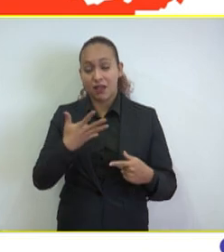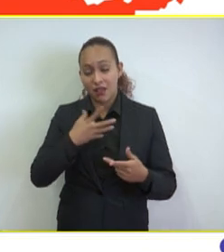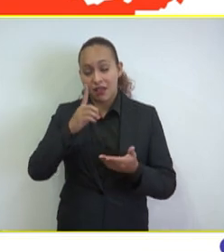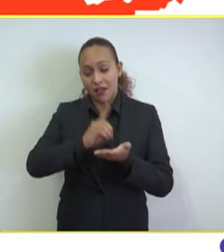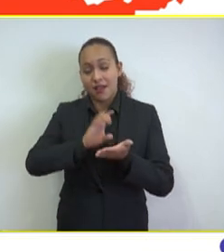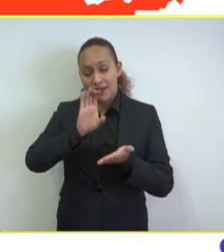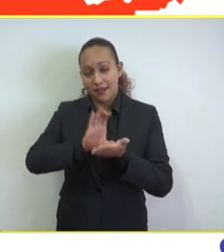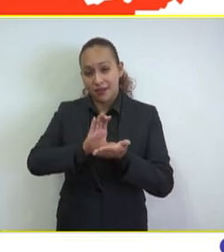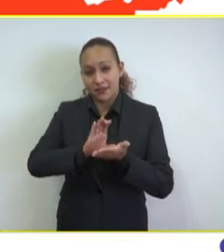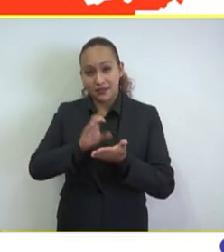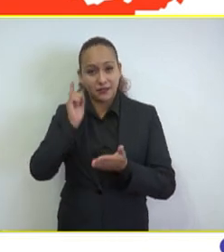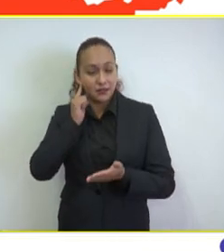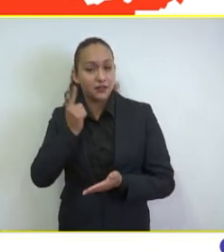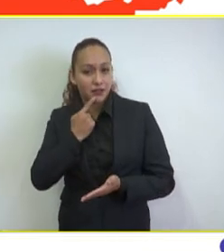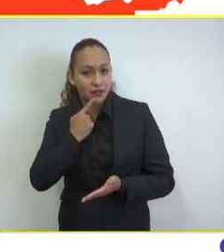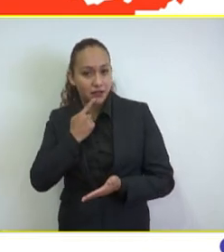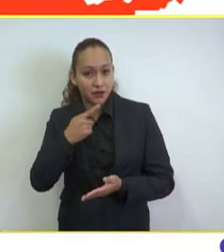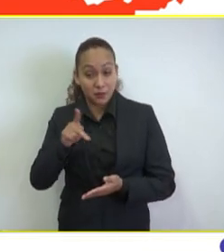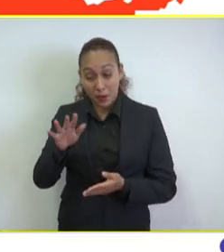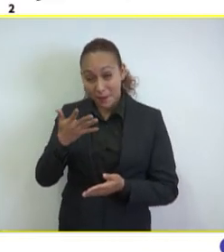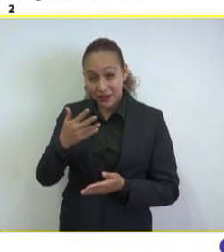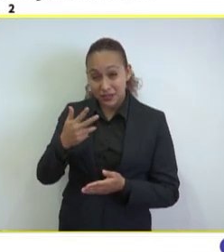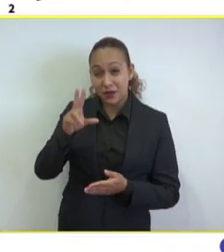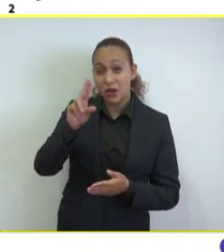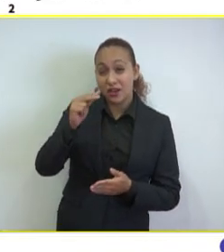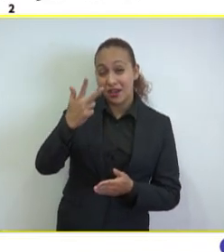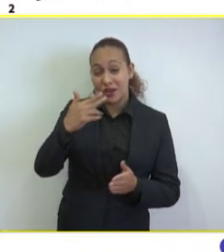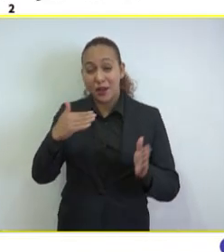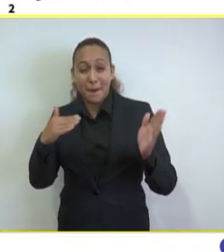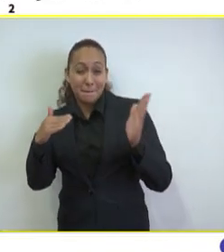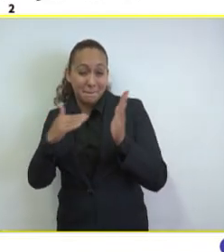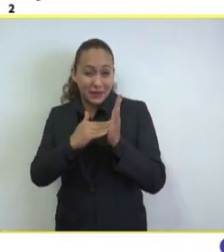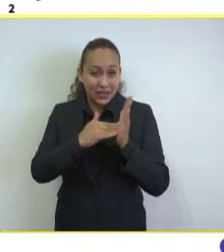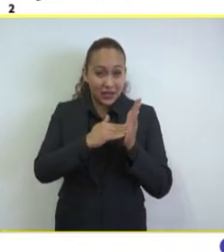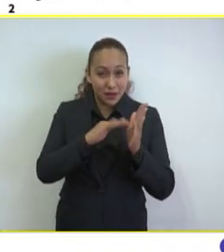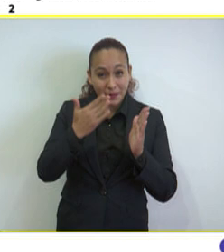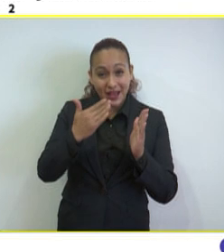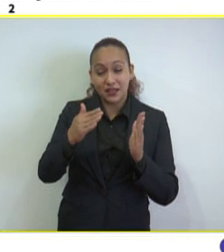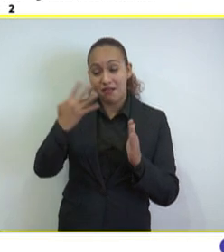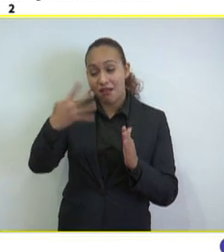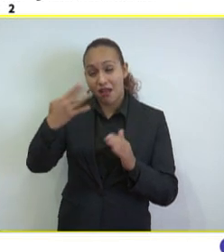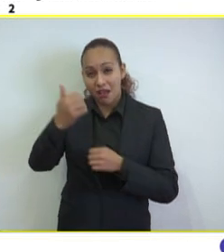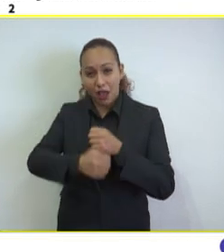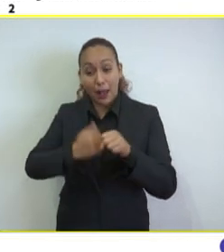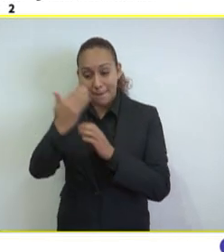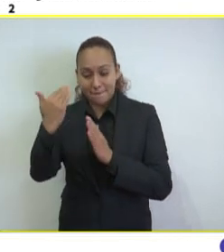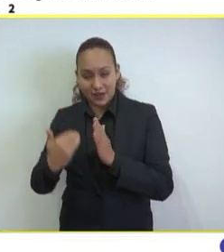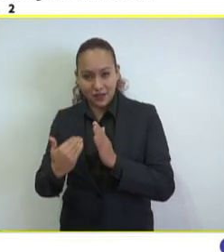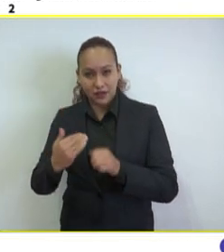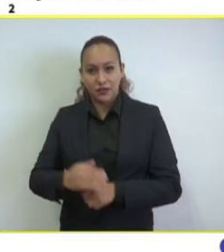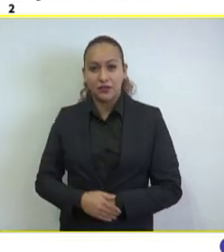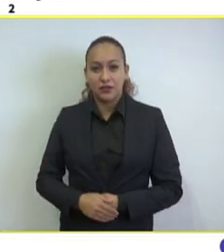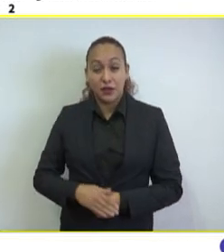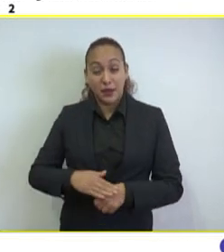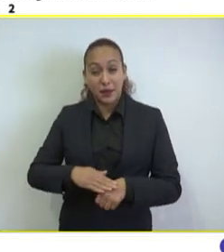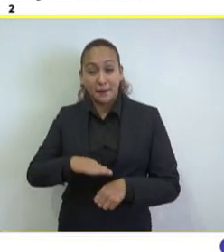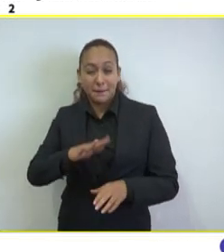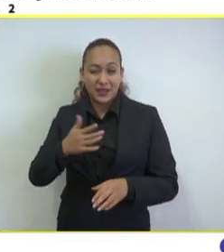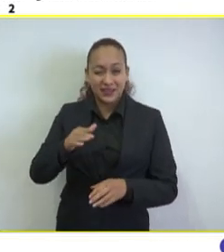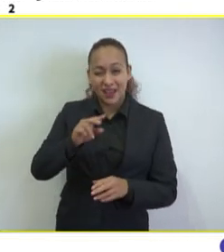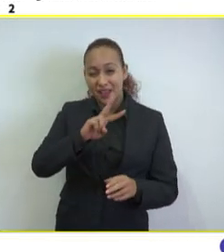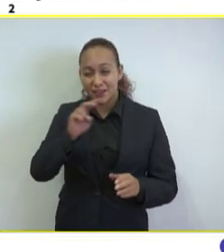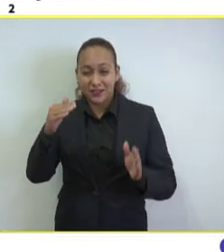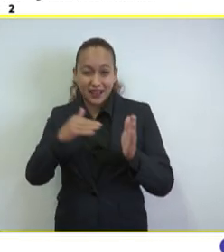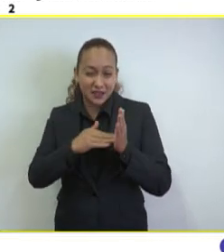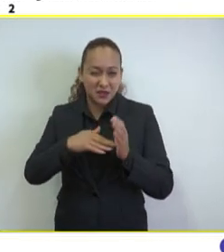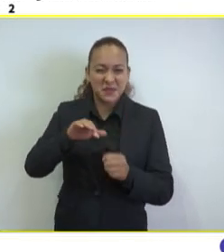con discapacidad auditiva, de las cuales 84 mil son menores de 14 años y más de 200 mil entre